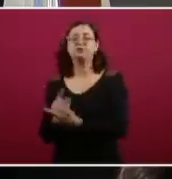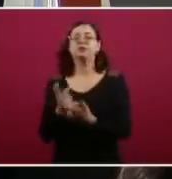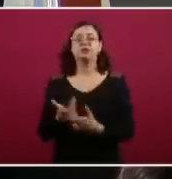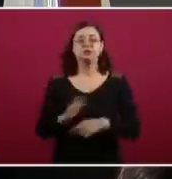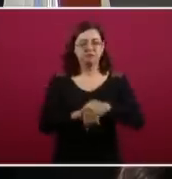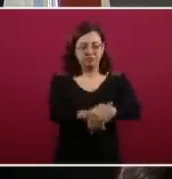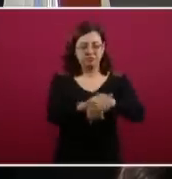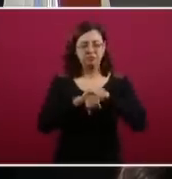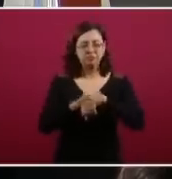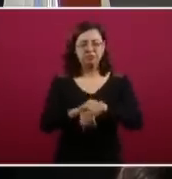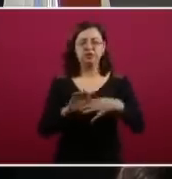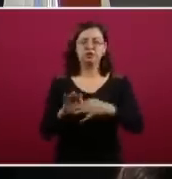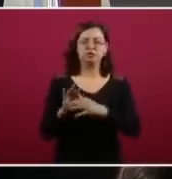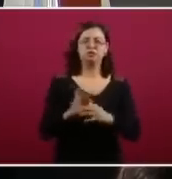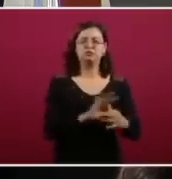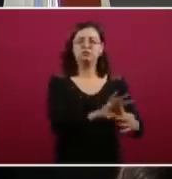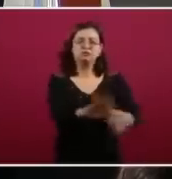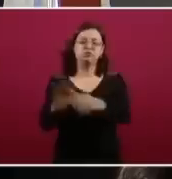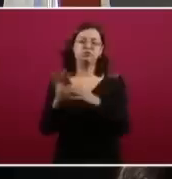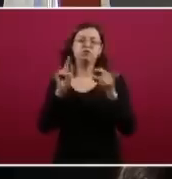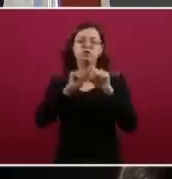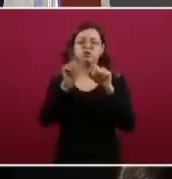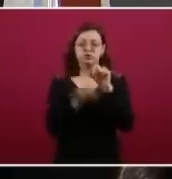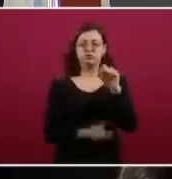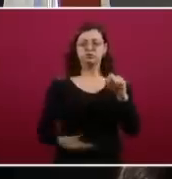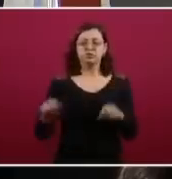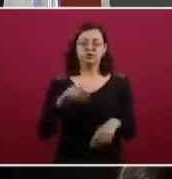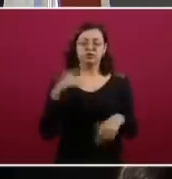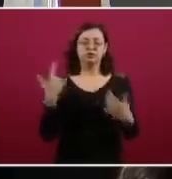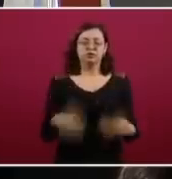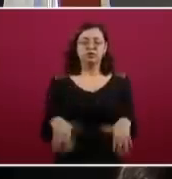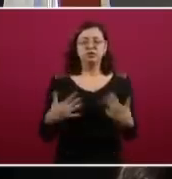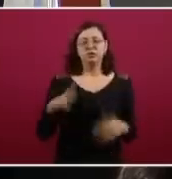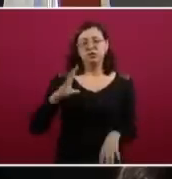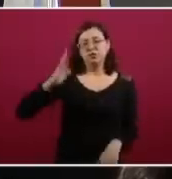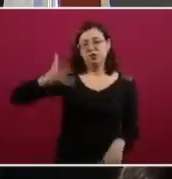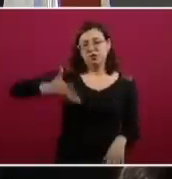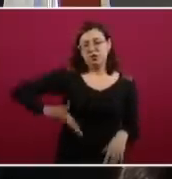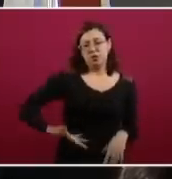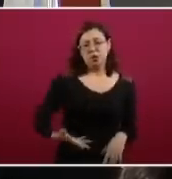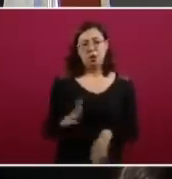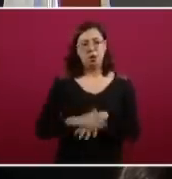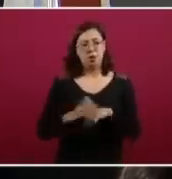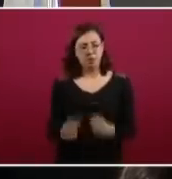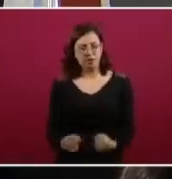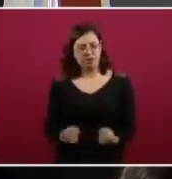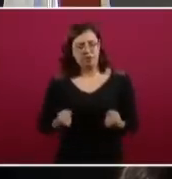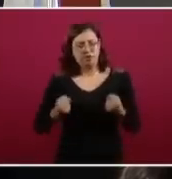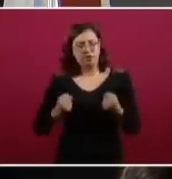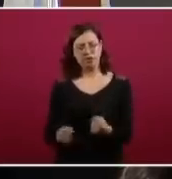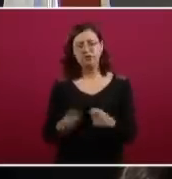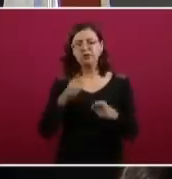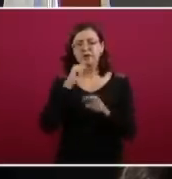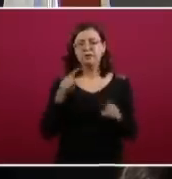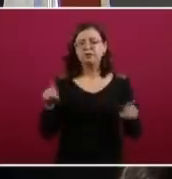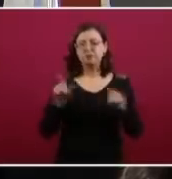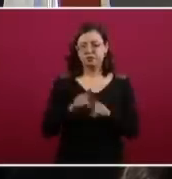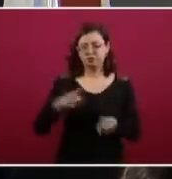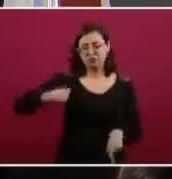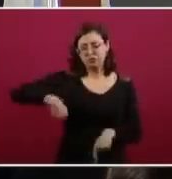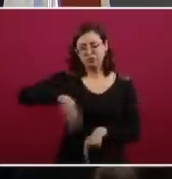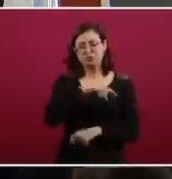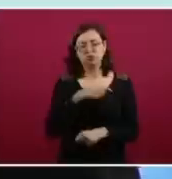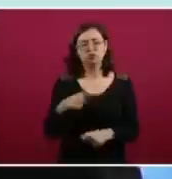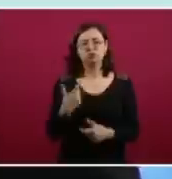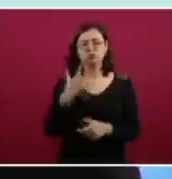y de alianzas con las mujeres de México que nos orgullece mucho, nos fortalece y nos da una responsabilidad